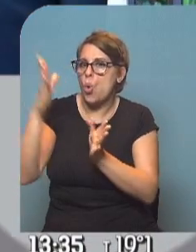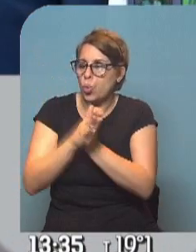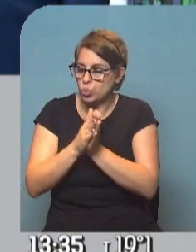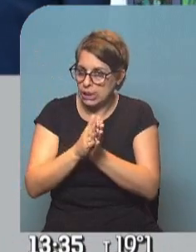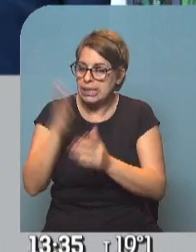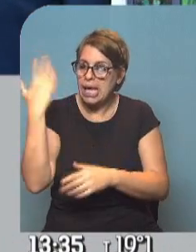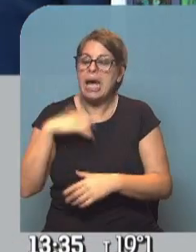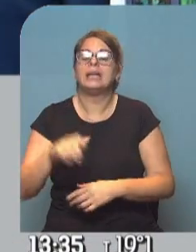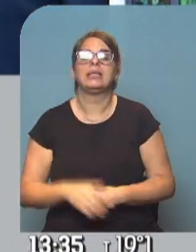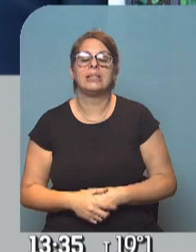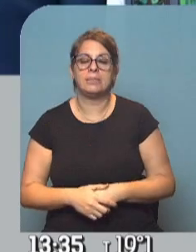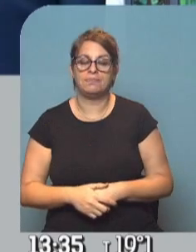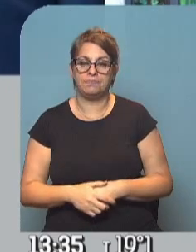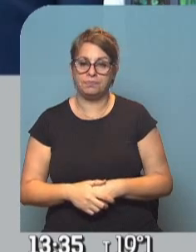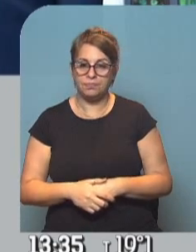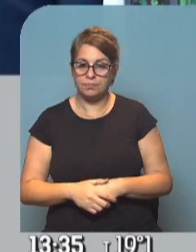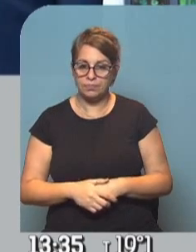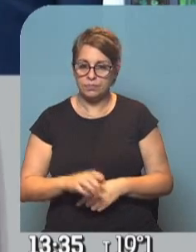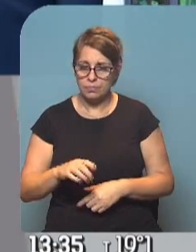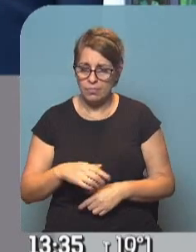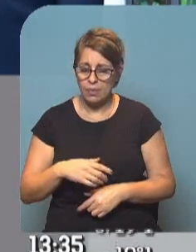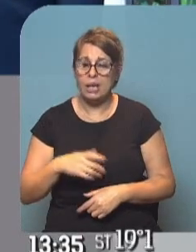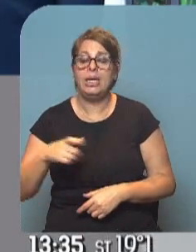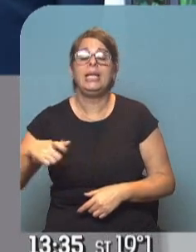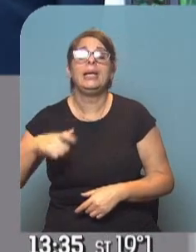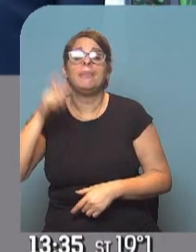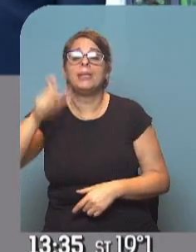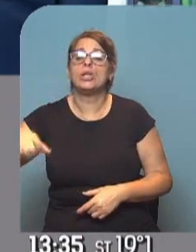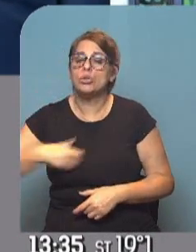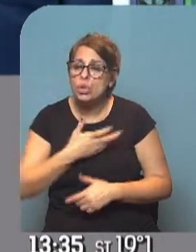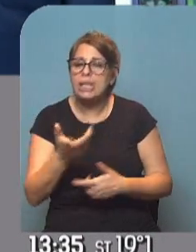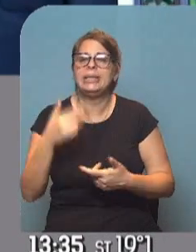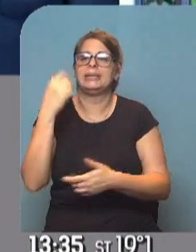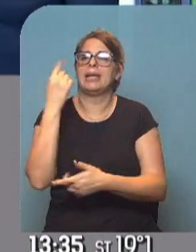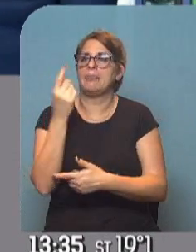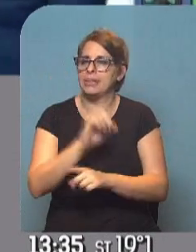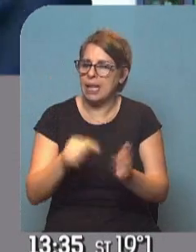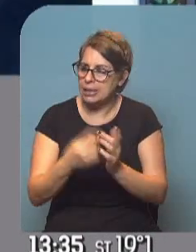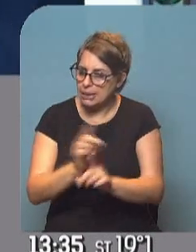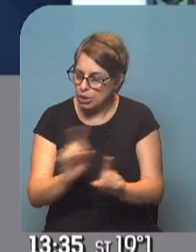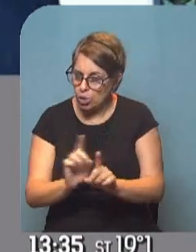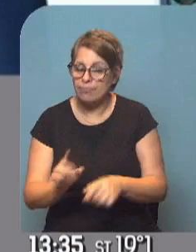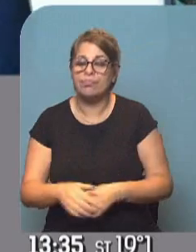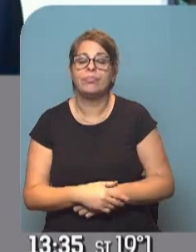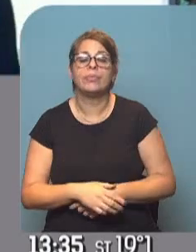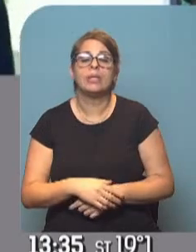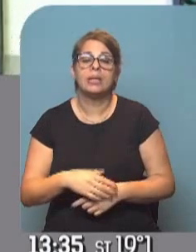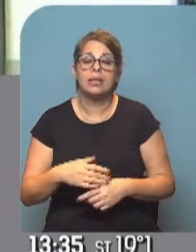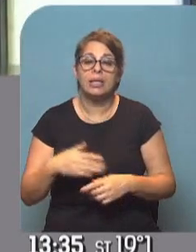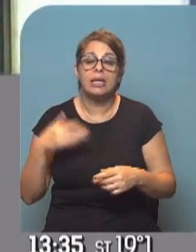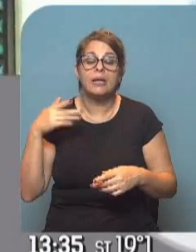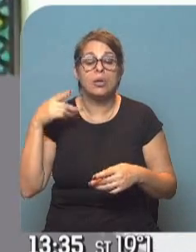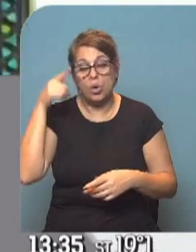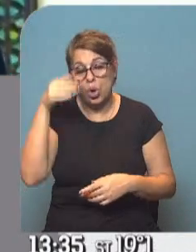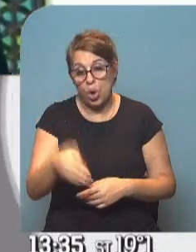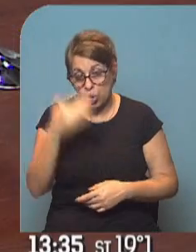el actor, digamos, que el otro actor, el actor socialista, el actor no capitalista o no capitalista, no es exactamente eso. Bueno, el actor enfrentado a Estados Unidos,